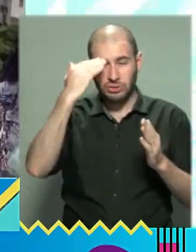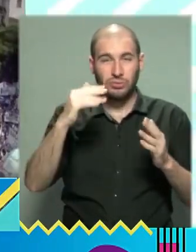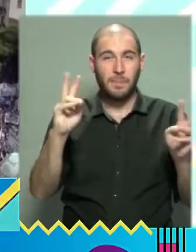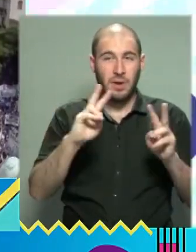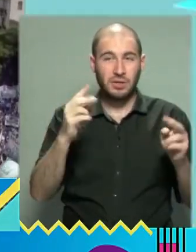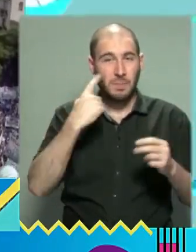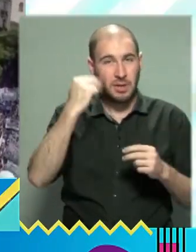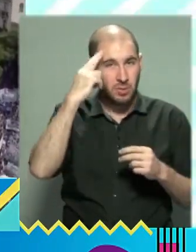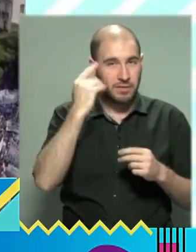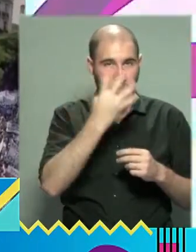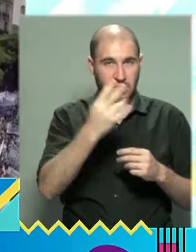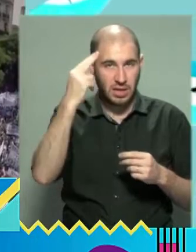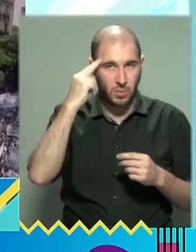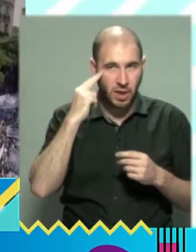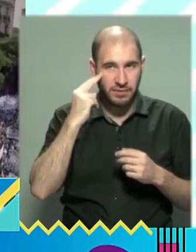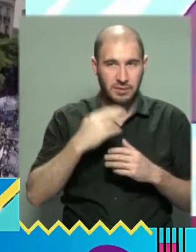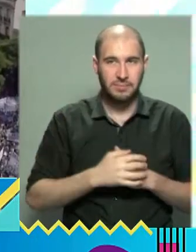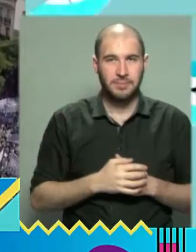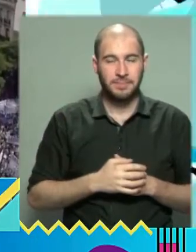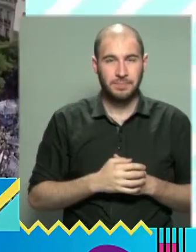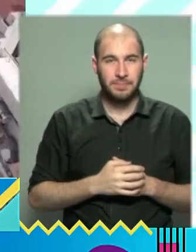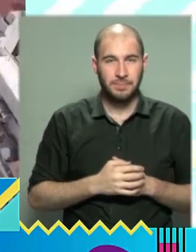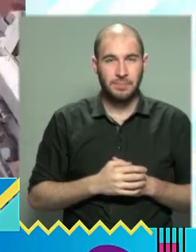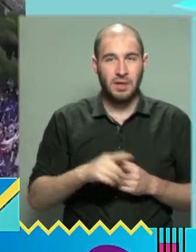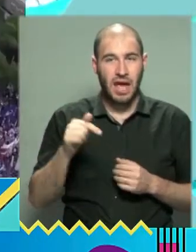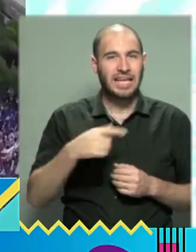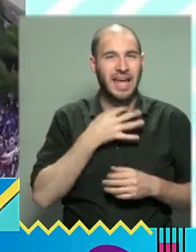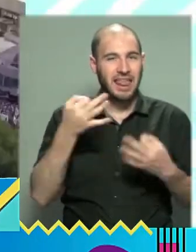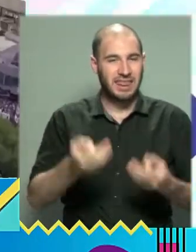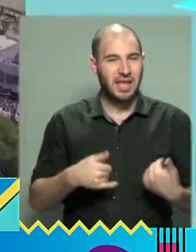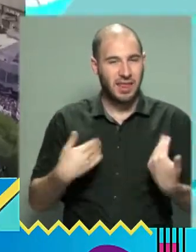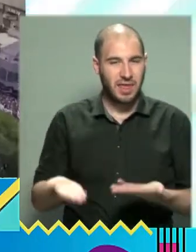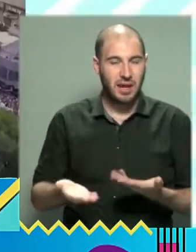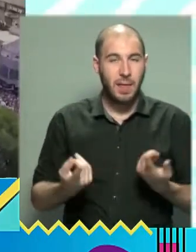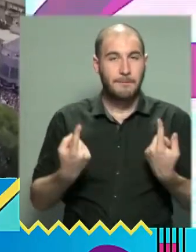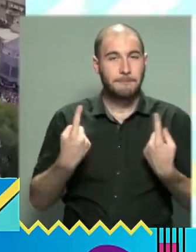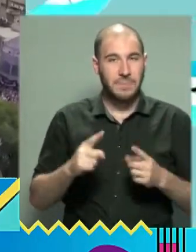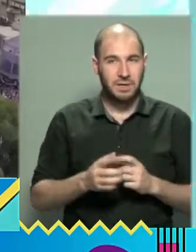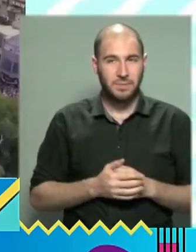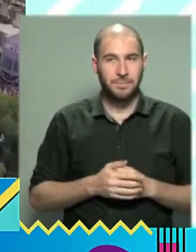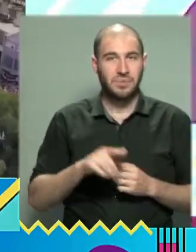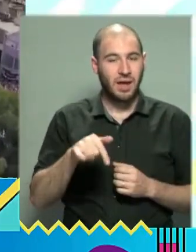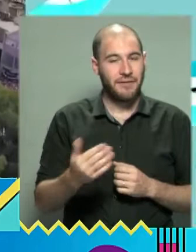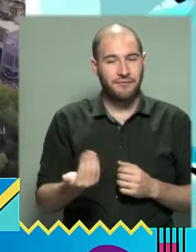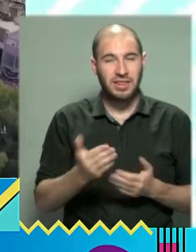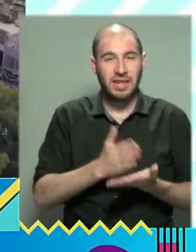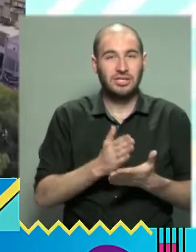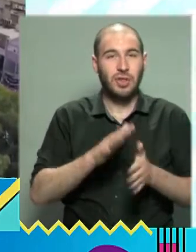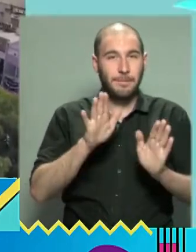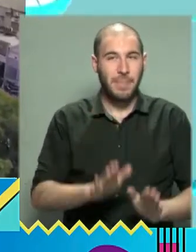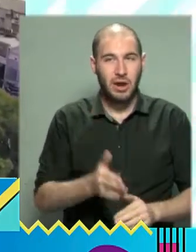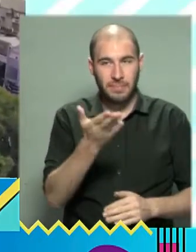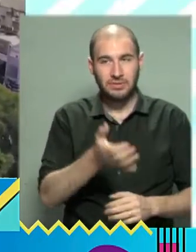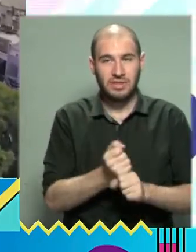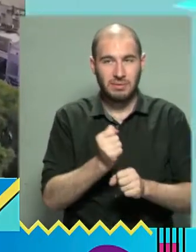peronista del 49 los daba, digamos, como garantías. Pero, digamos, en esto faltaba el derecho a huelga de los